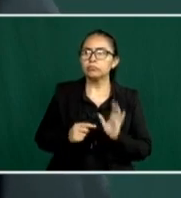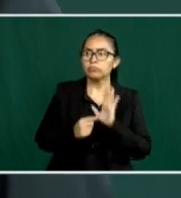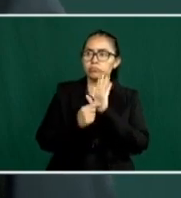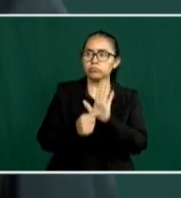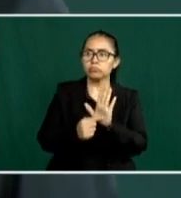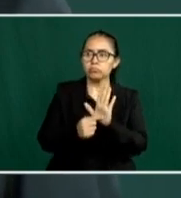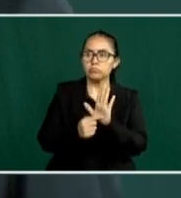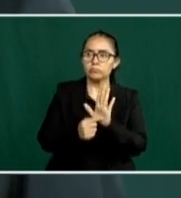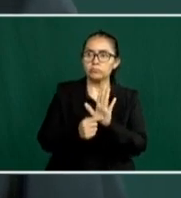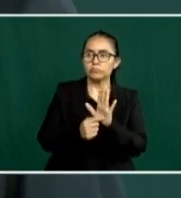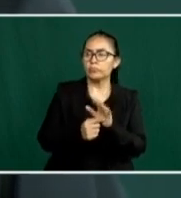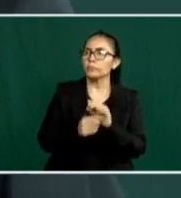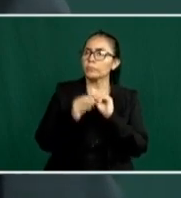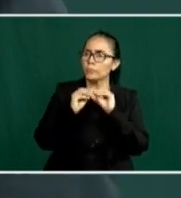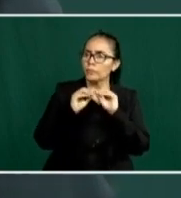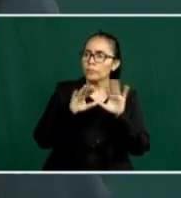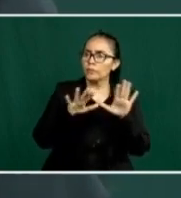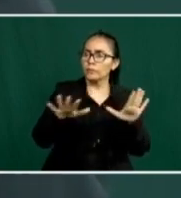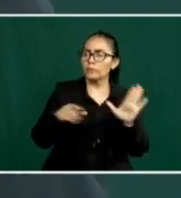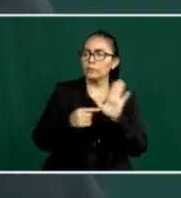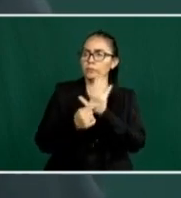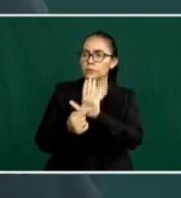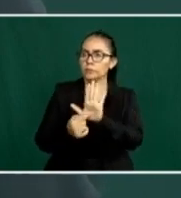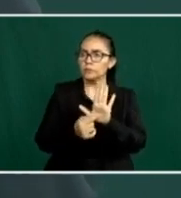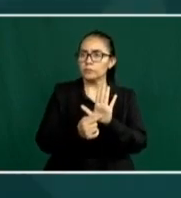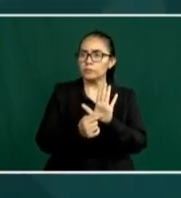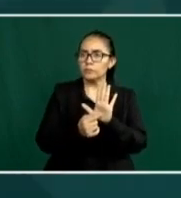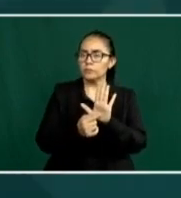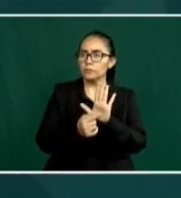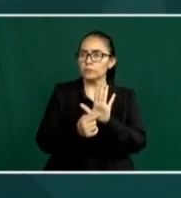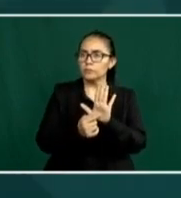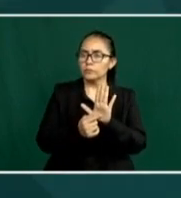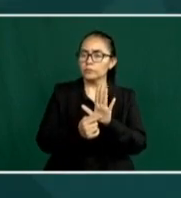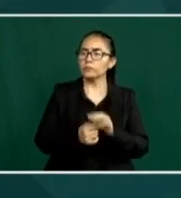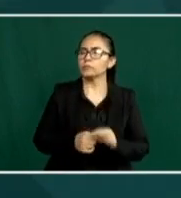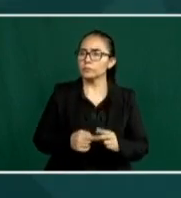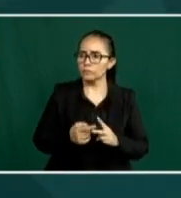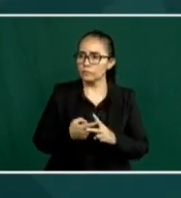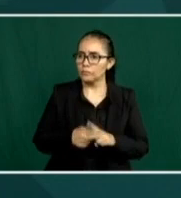a tener siempre garantizado su derecho a disentir,